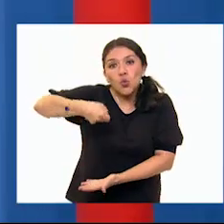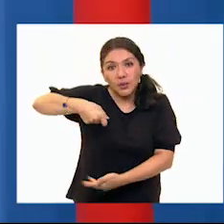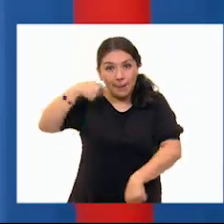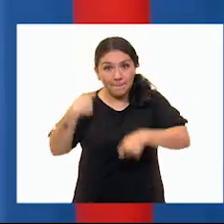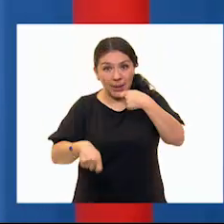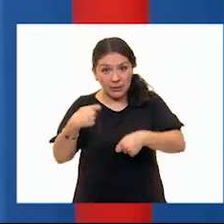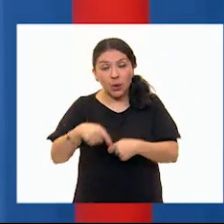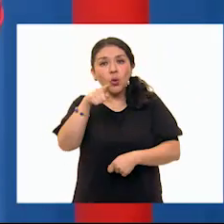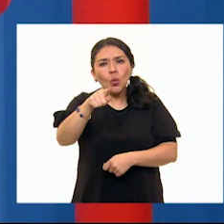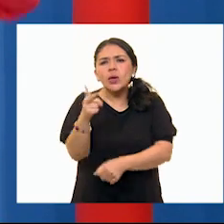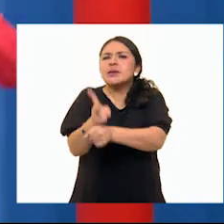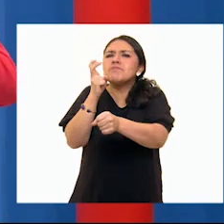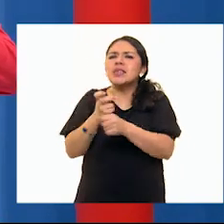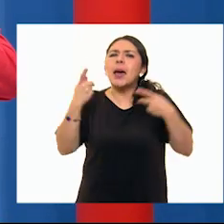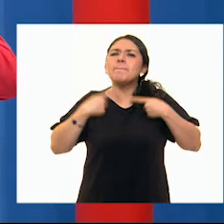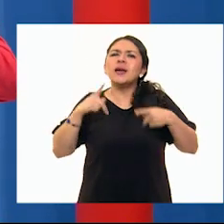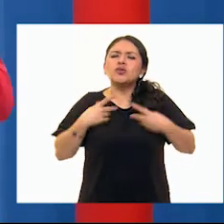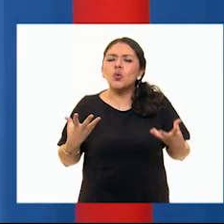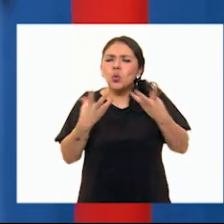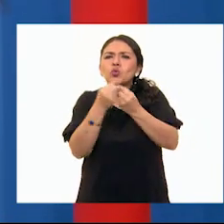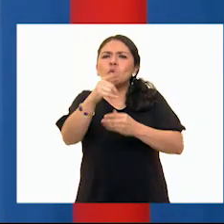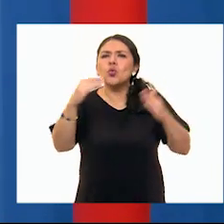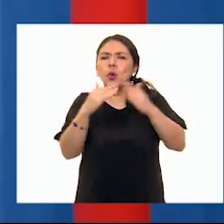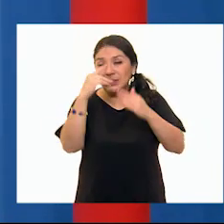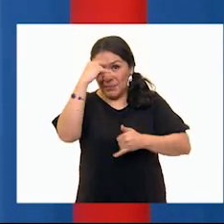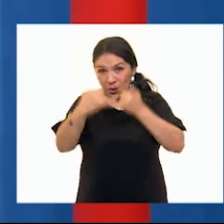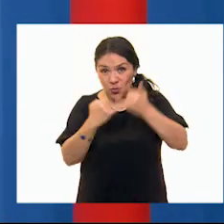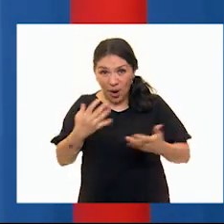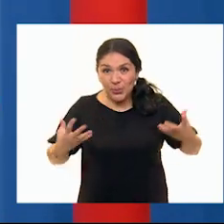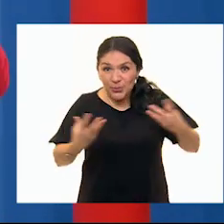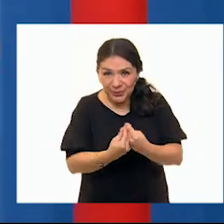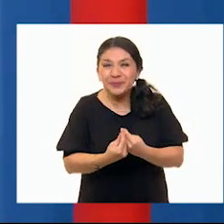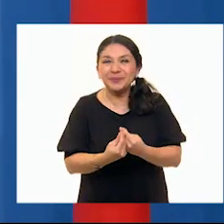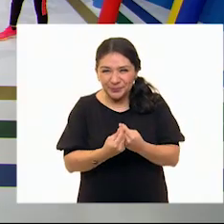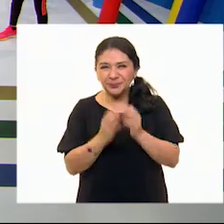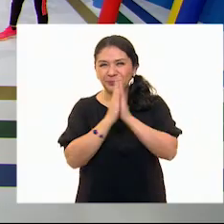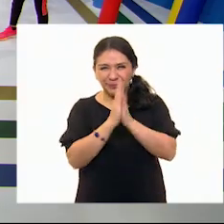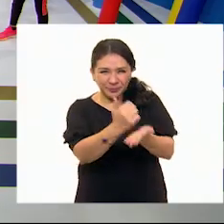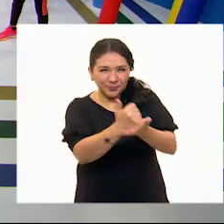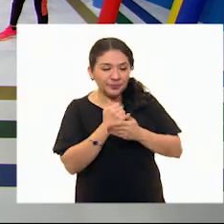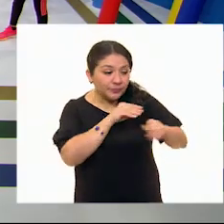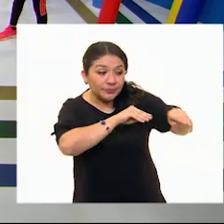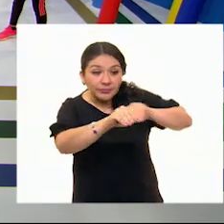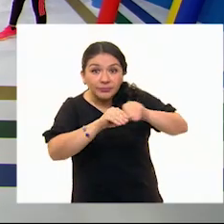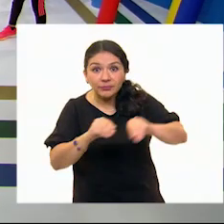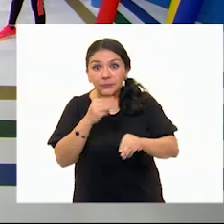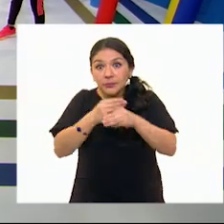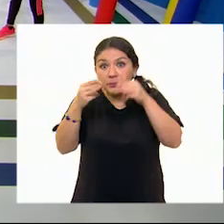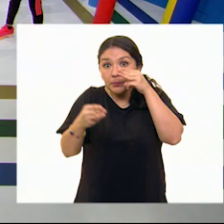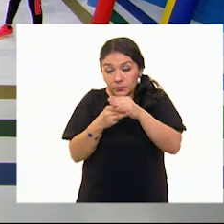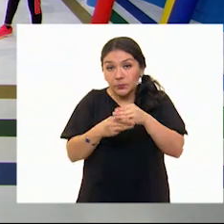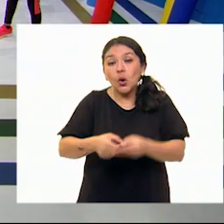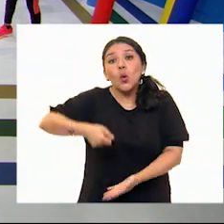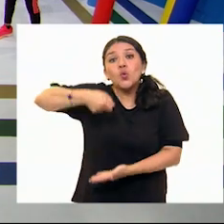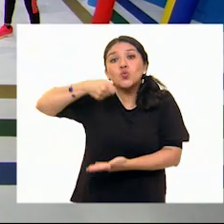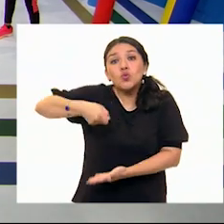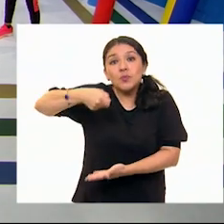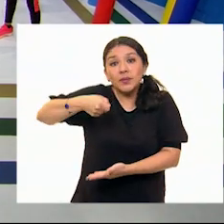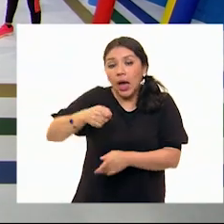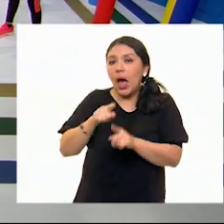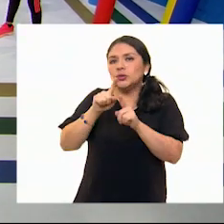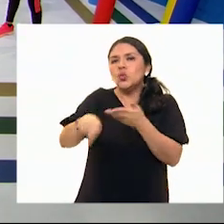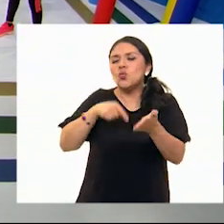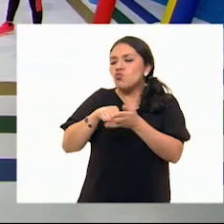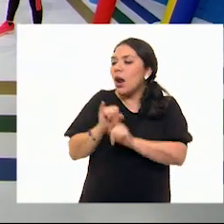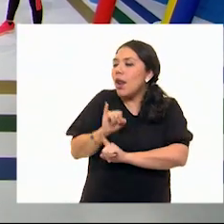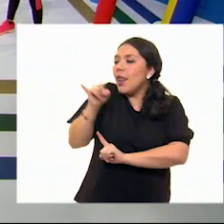Recuerda invitar a alguien que esté en casa a jugar. ¿Me ayudas, Jorge, a acomodar el material? Cuando en casa también lo acomoden. Sí. Coloca la cubeta en un extremo del área,